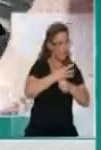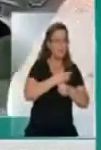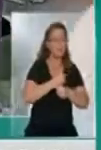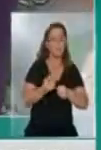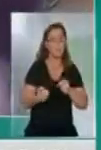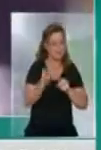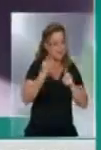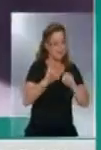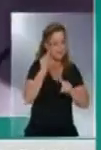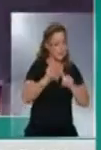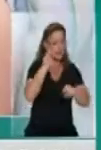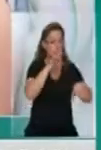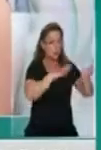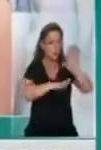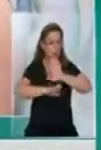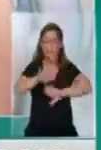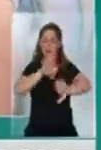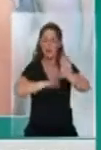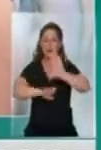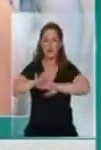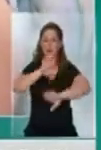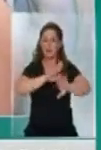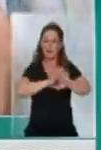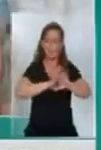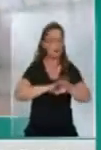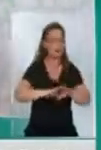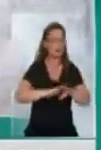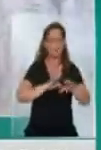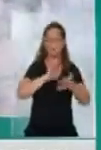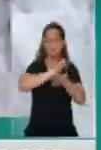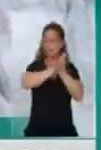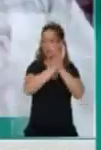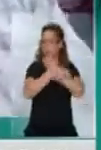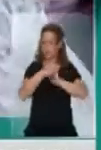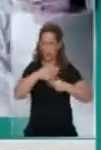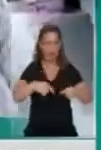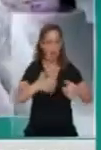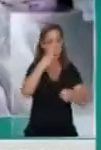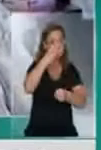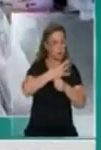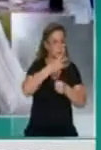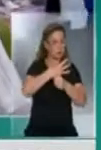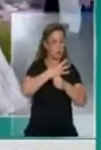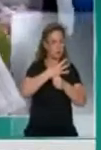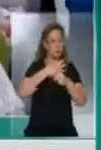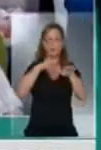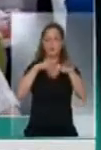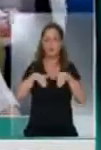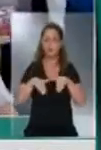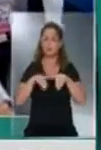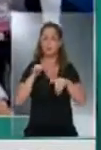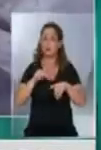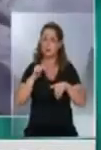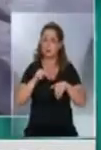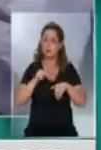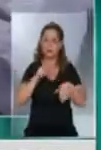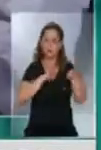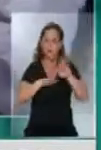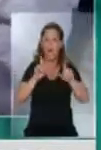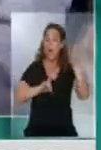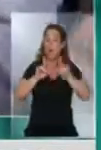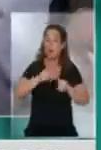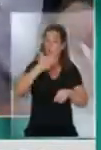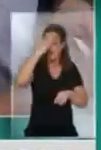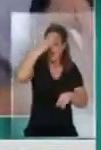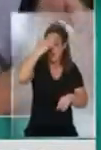los adultos mayores. Las medidas de prevención son exactamente las mismas. Y es cierto, hay personas que pueden no presentar